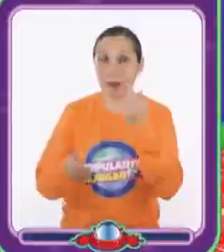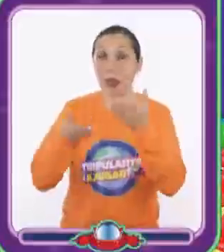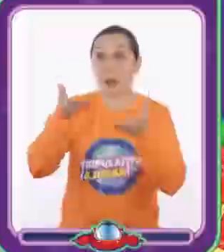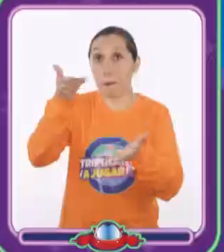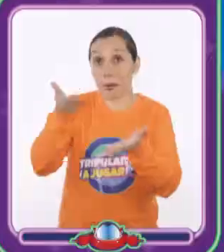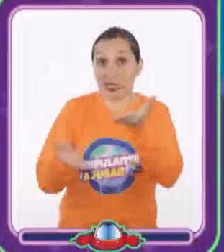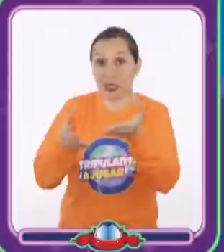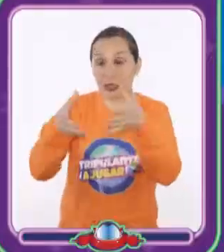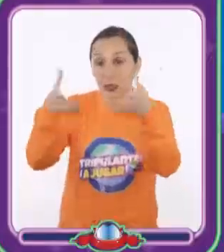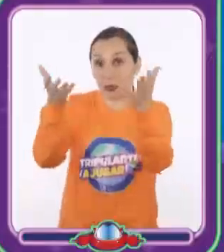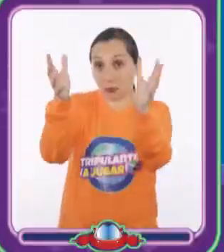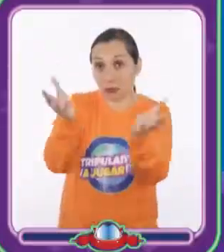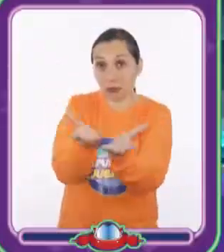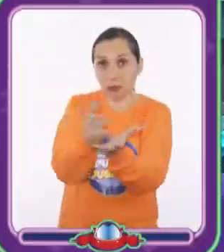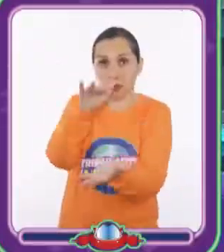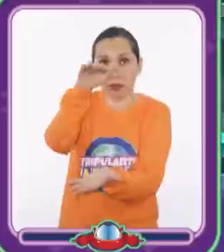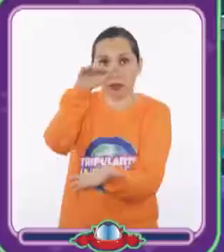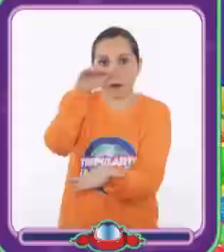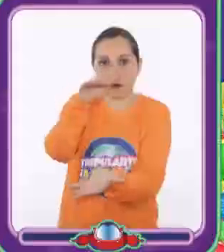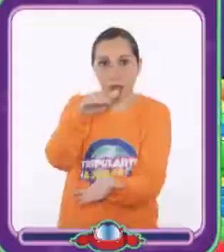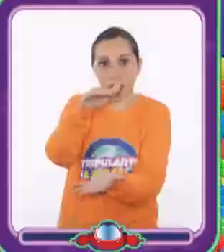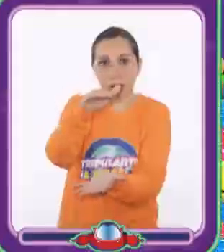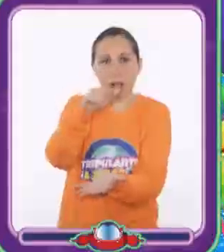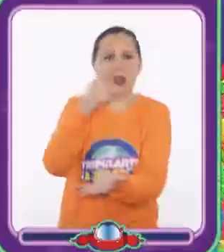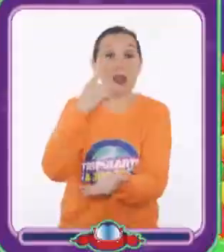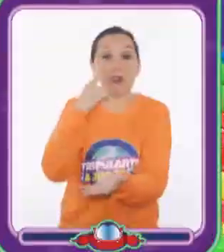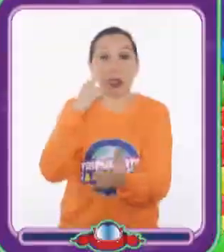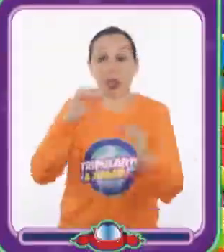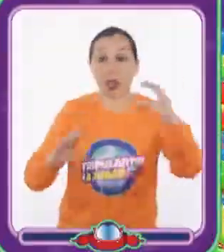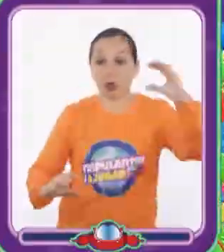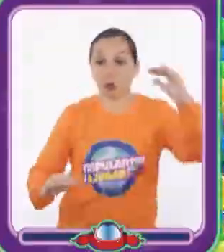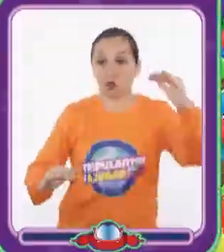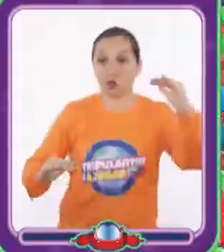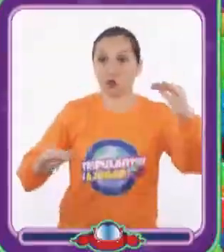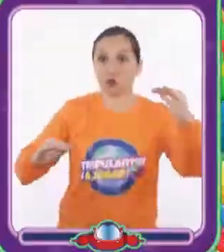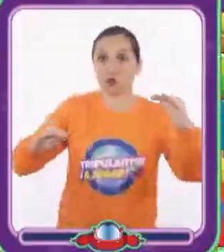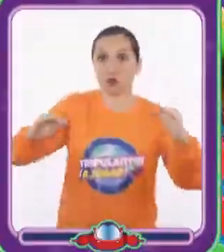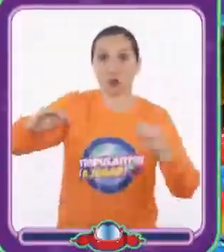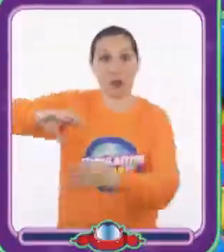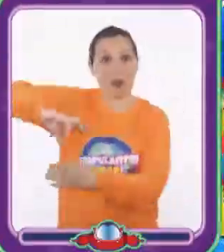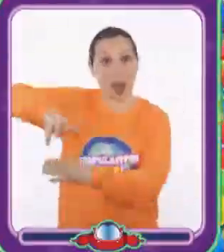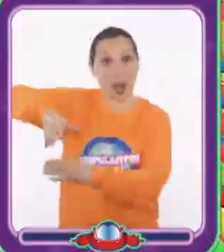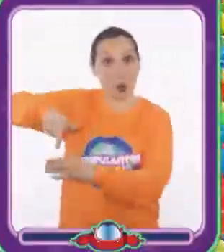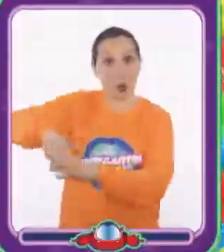con el peso, miren, de las pelotas, está comenzando a levantarse el frasco.